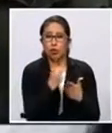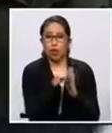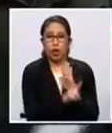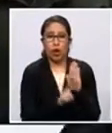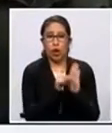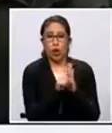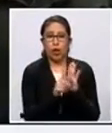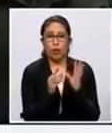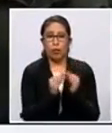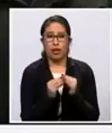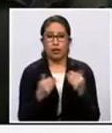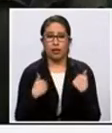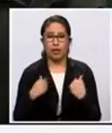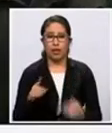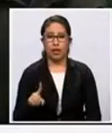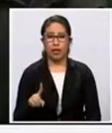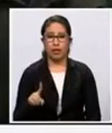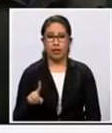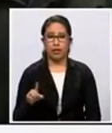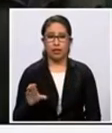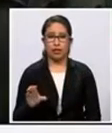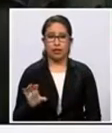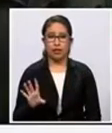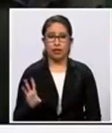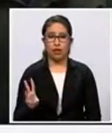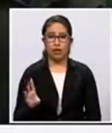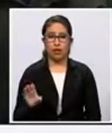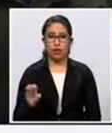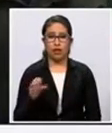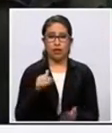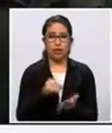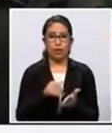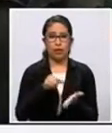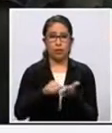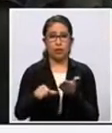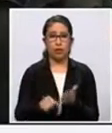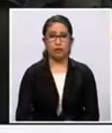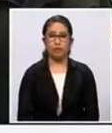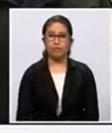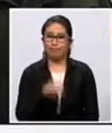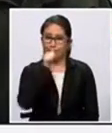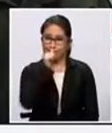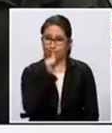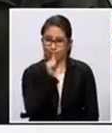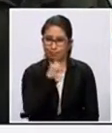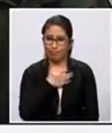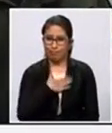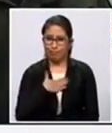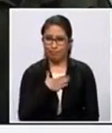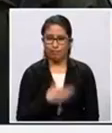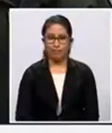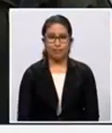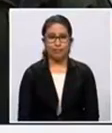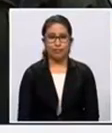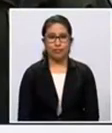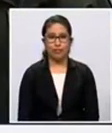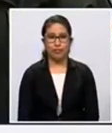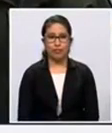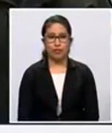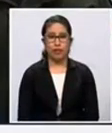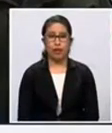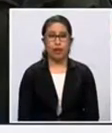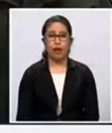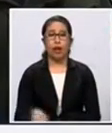unos 160 mil pagos. Hay que tener paciencia. Ahora, vamos a también trabajar con lo que